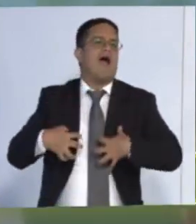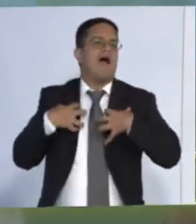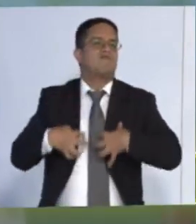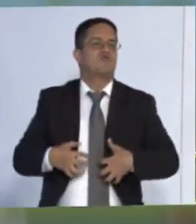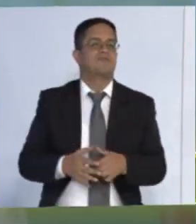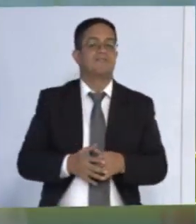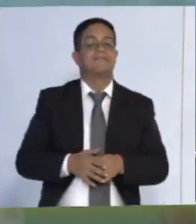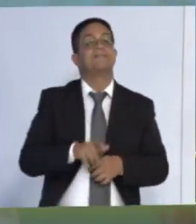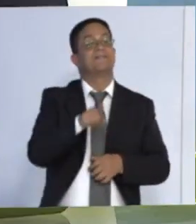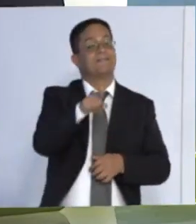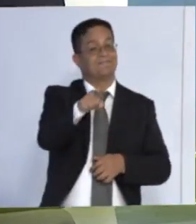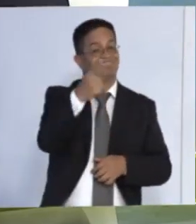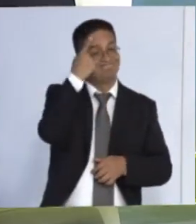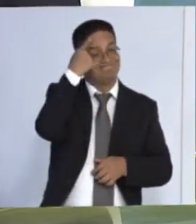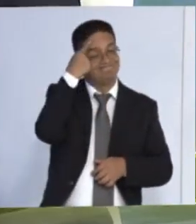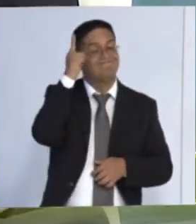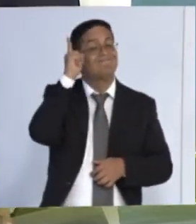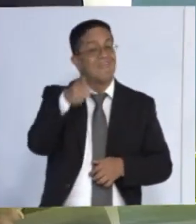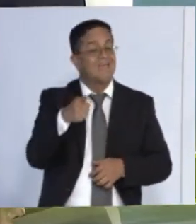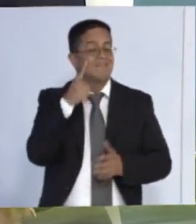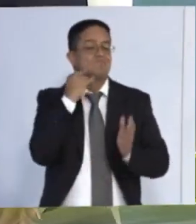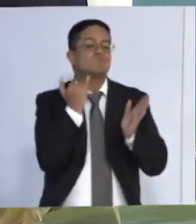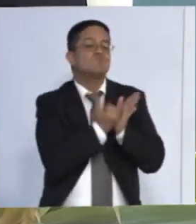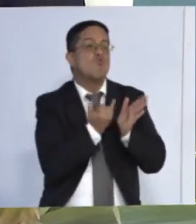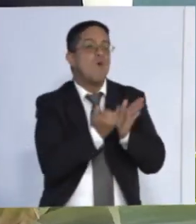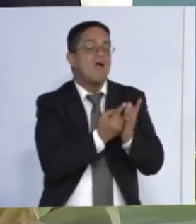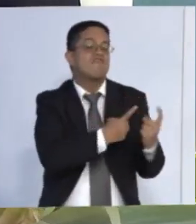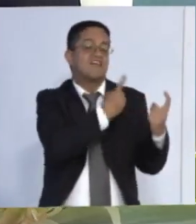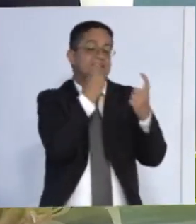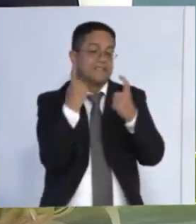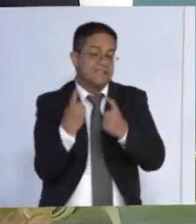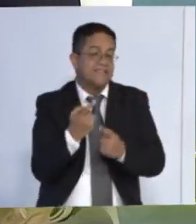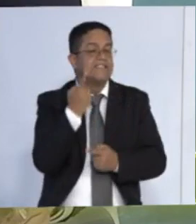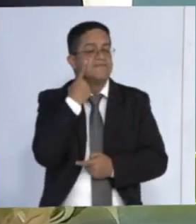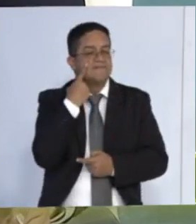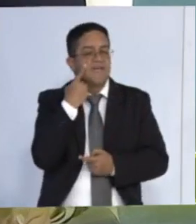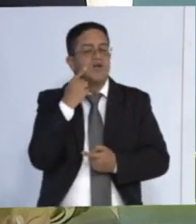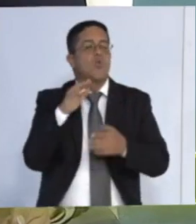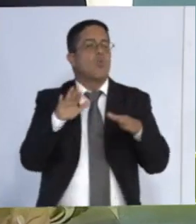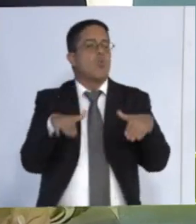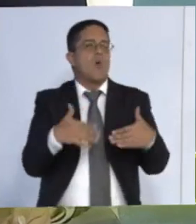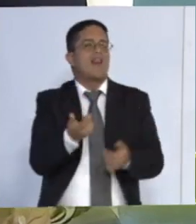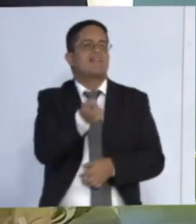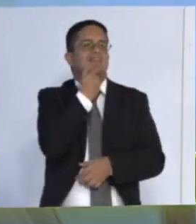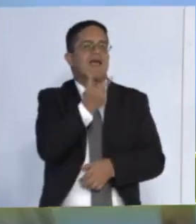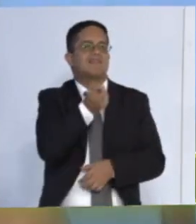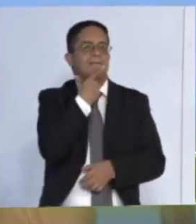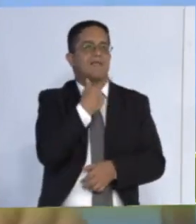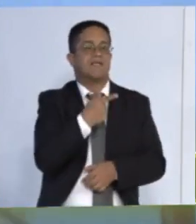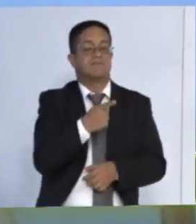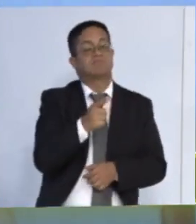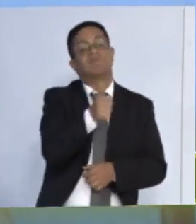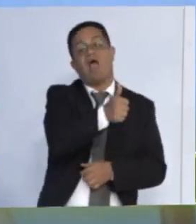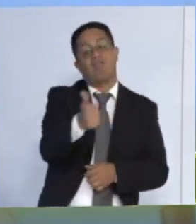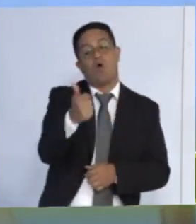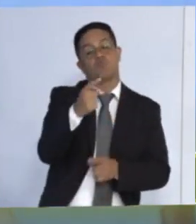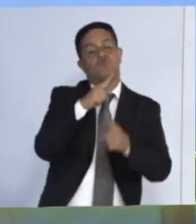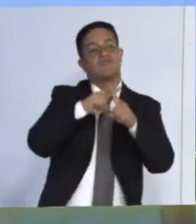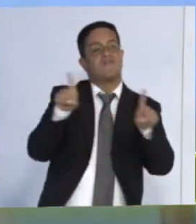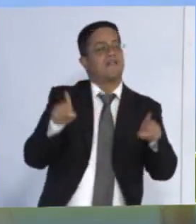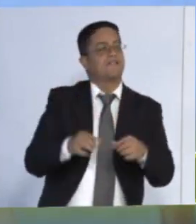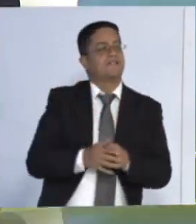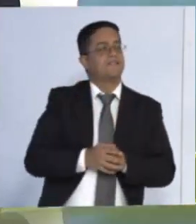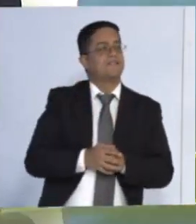hacer las pruebas y verificar para hacer un tratamiento adecuado para cada paciente, ¿no, doctor? Exactamente. El tratamiento definitivamente es personalizado. Lo que me sirve a